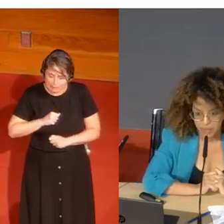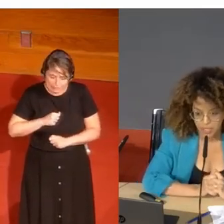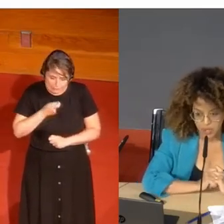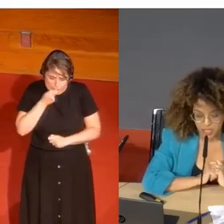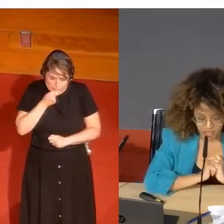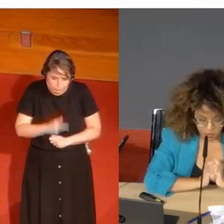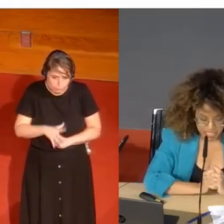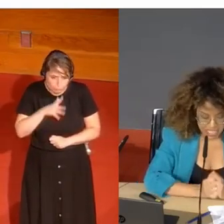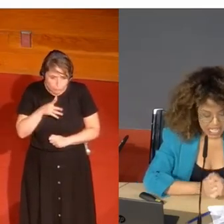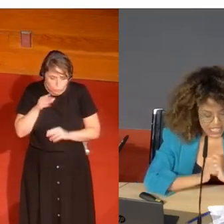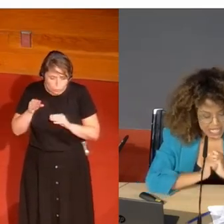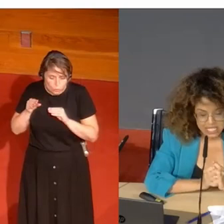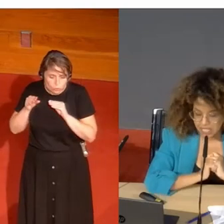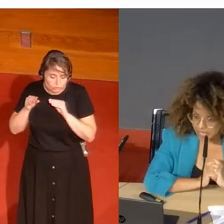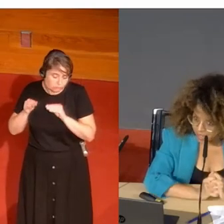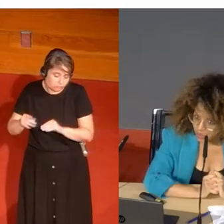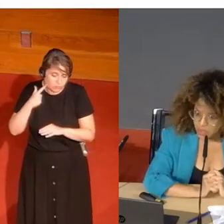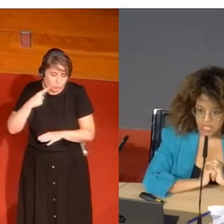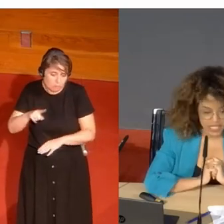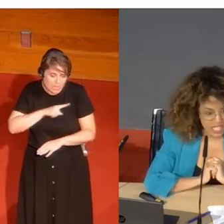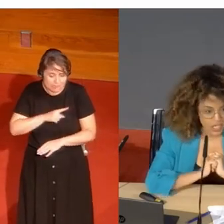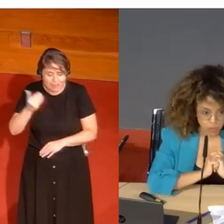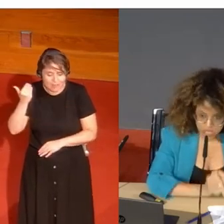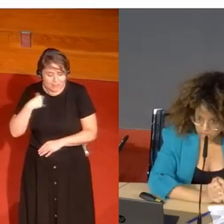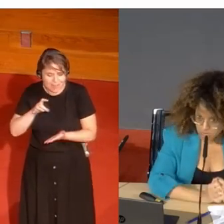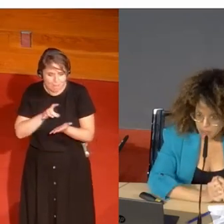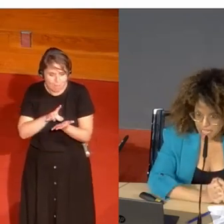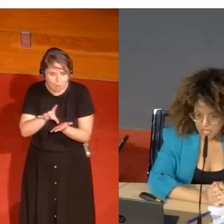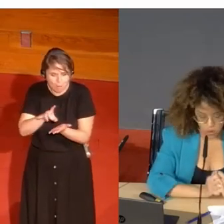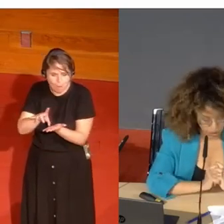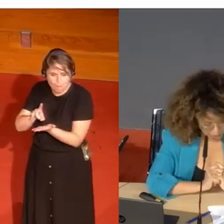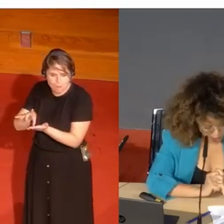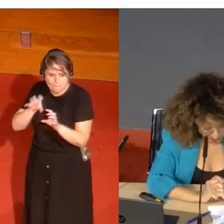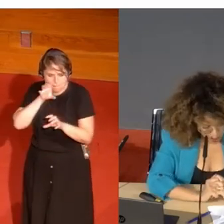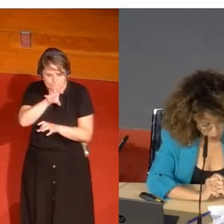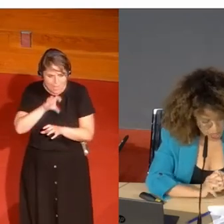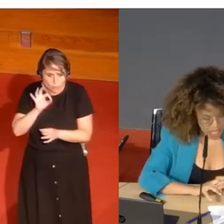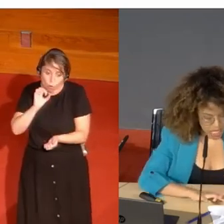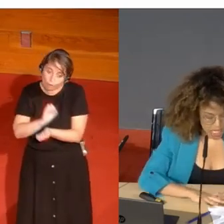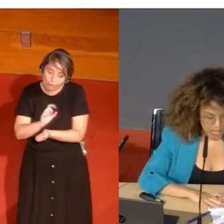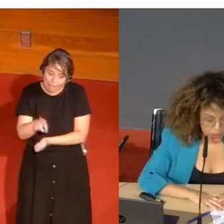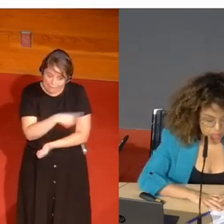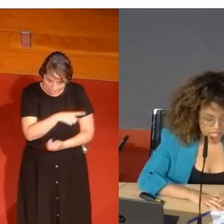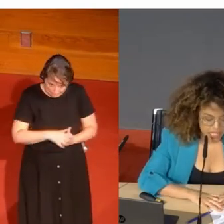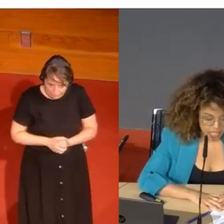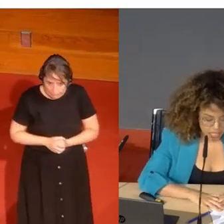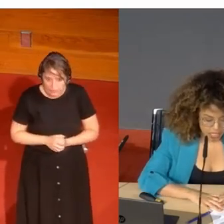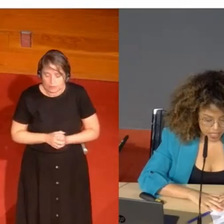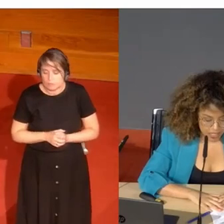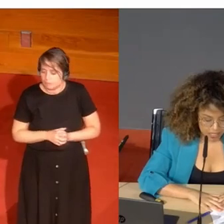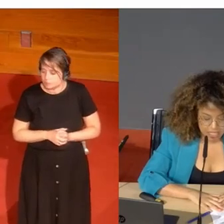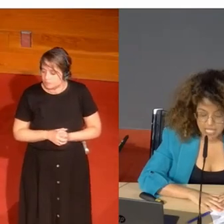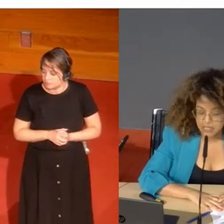porque el régimen de los ad yadas ya se ha encargado de expulsarlos del país o de encarcelar losos entonces